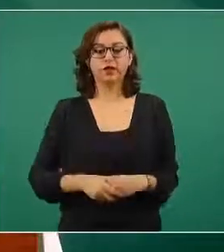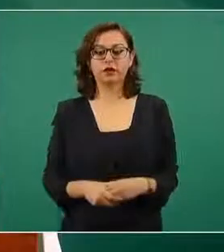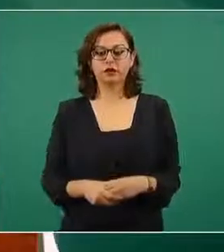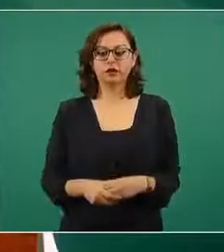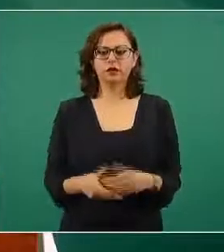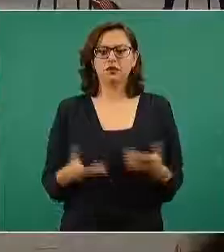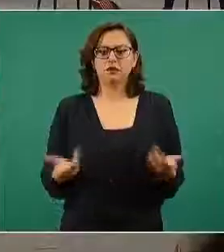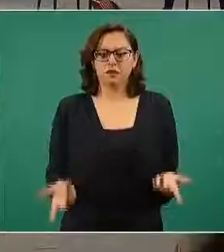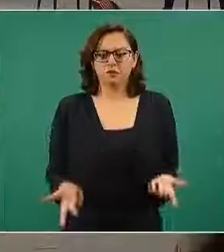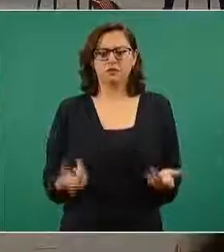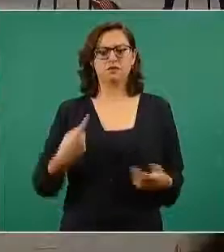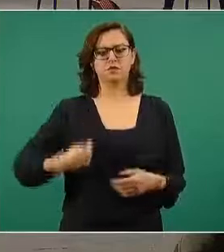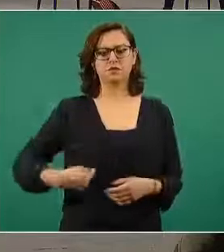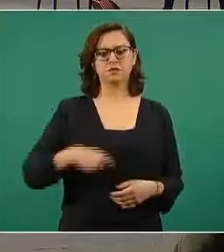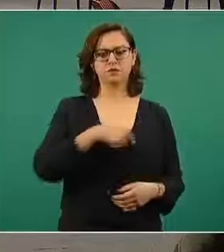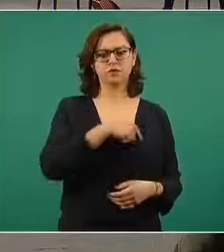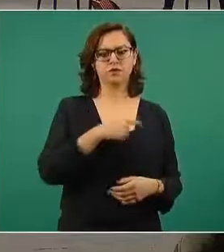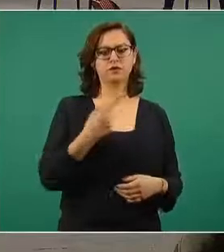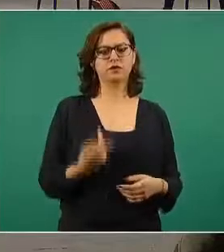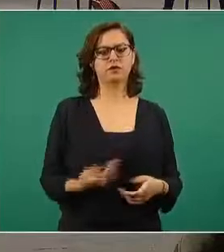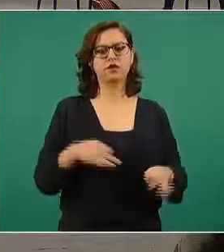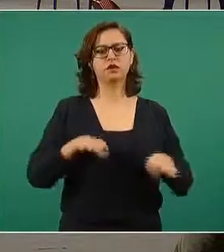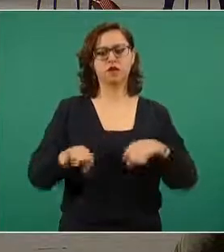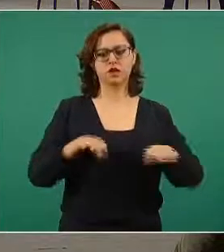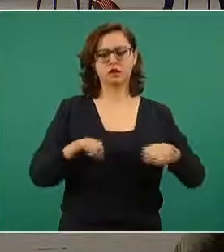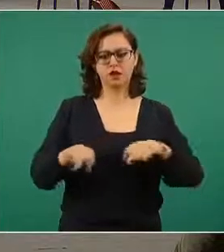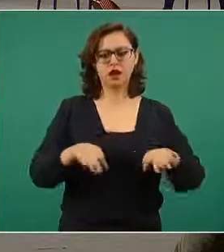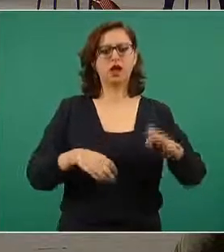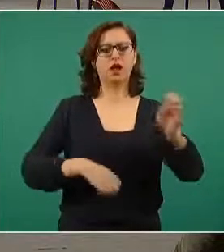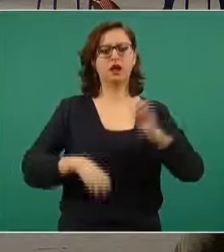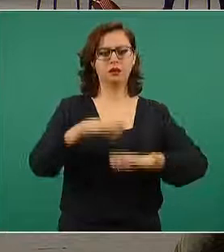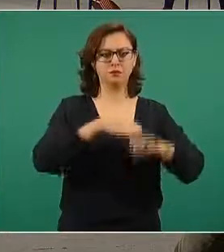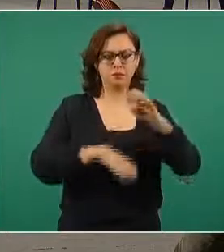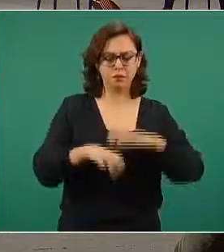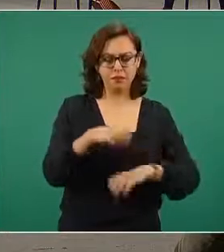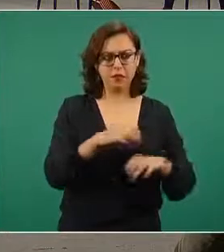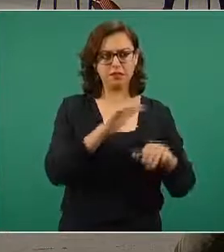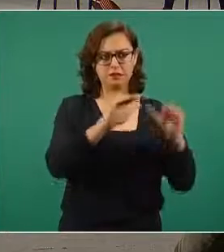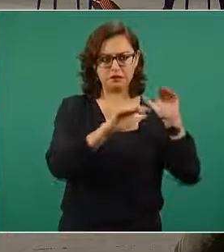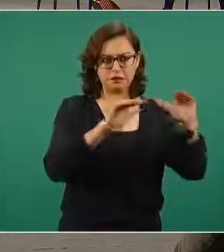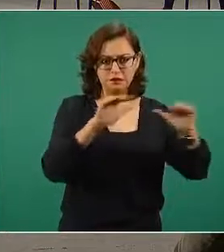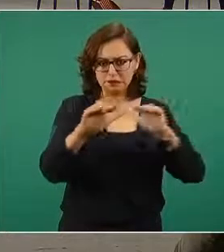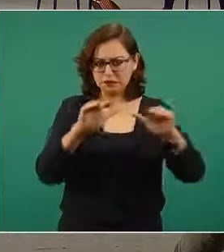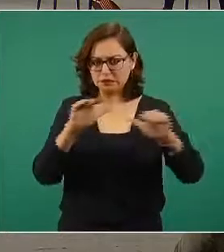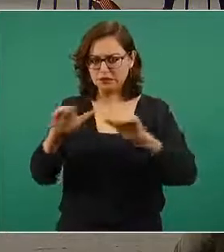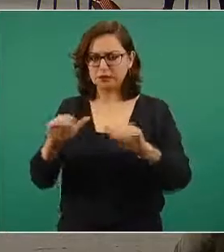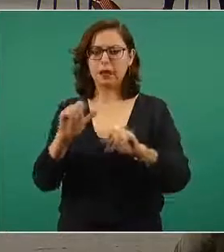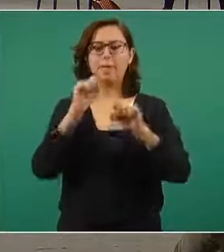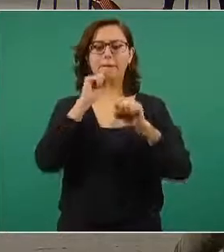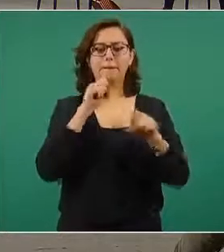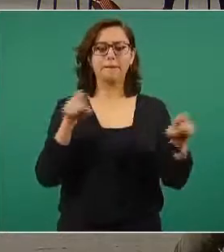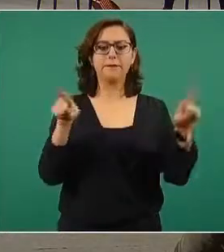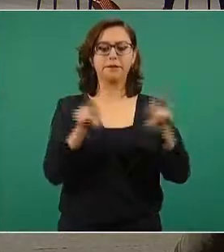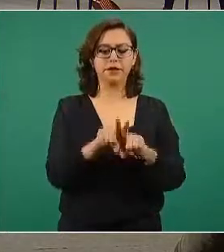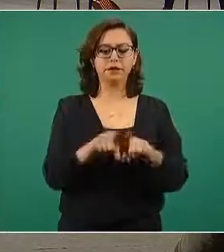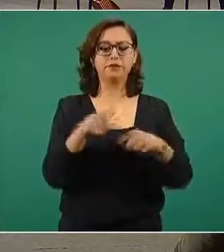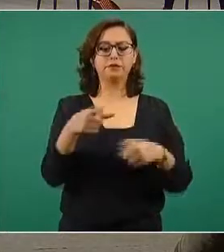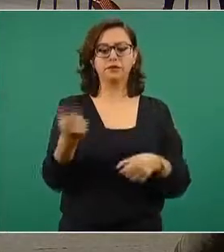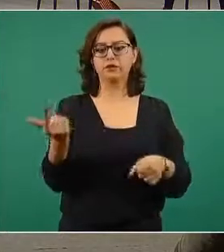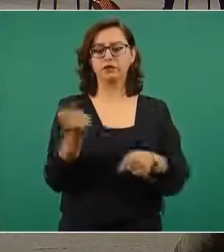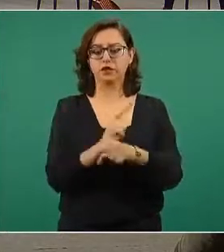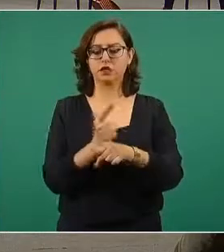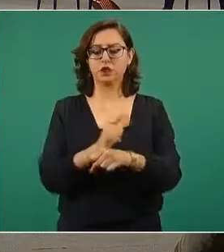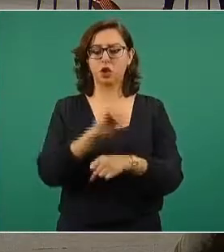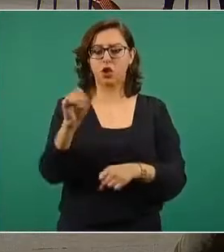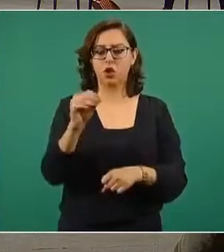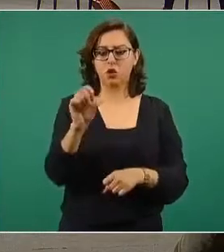distintos momentos con las empresas, con el apoyo y la participación del licenciado José